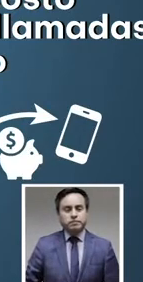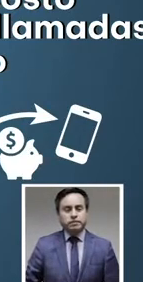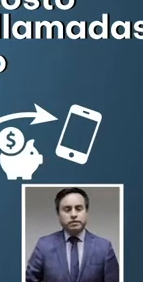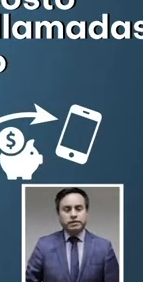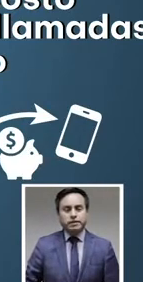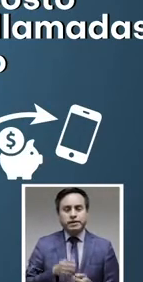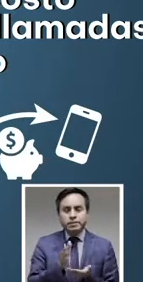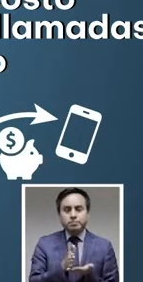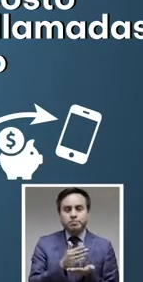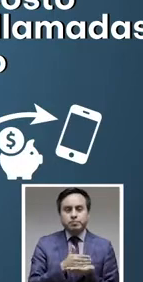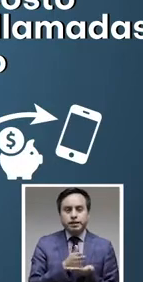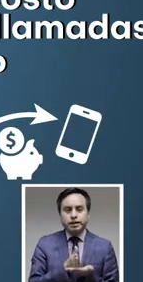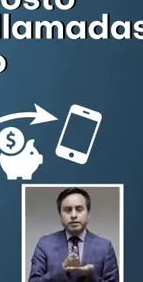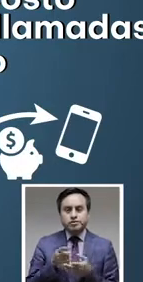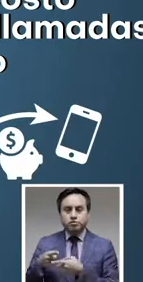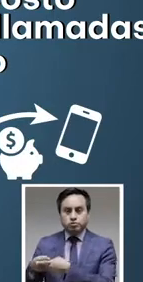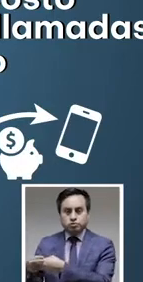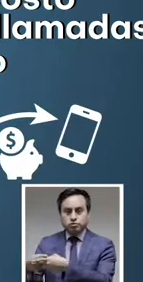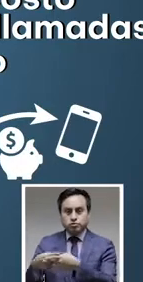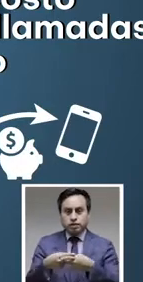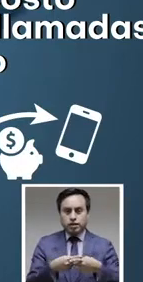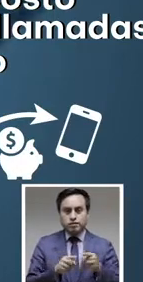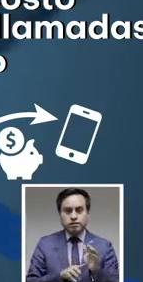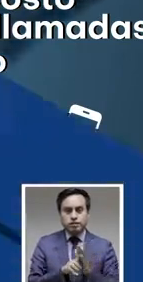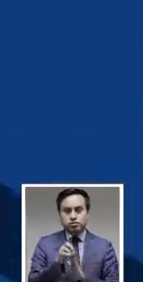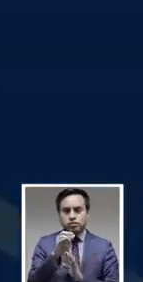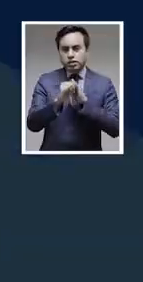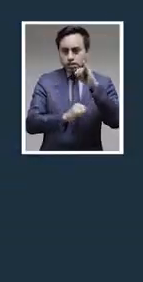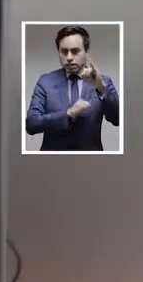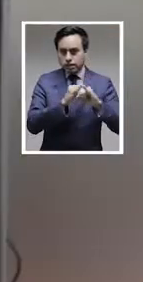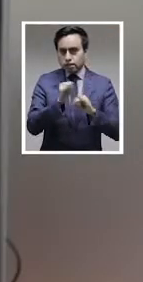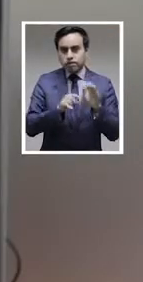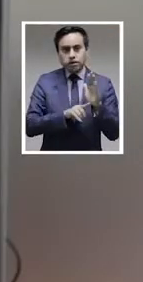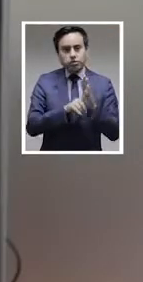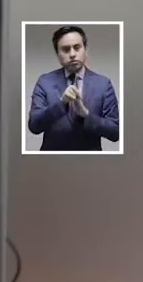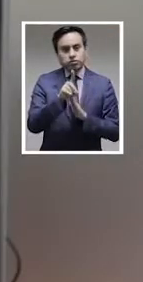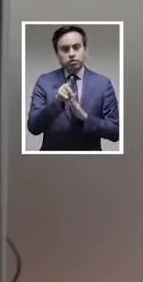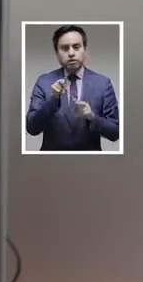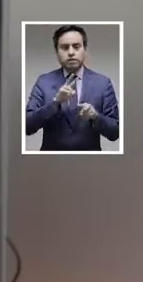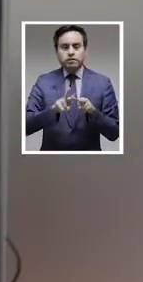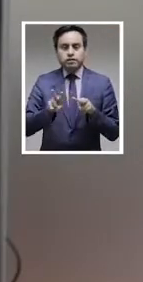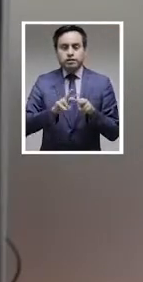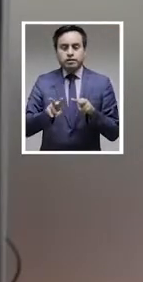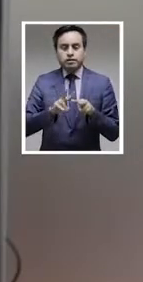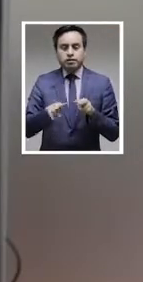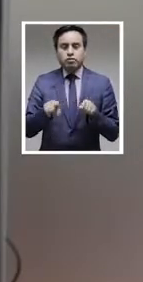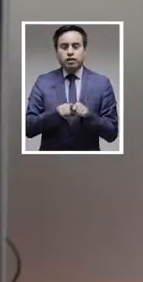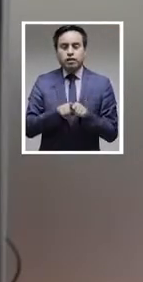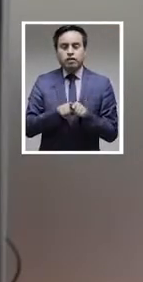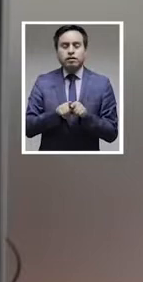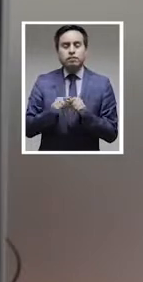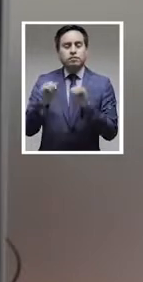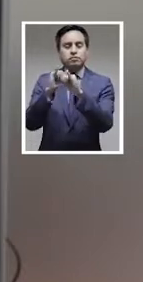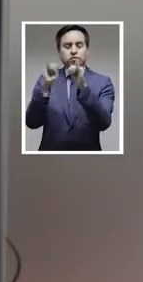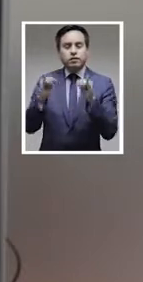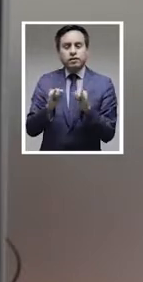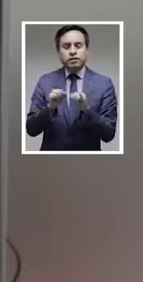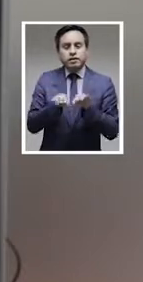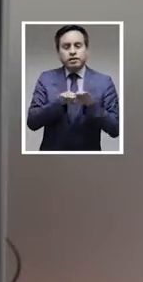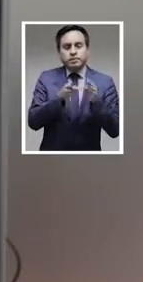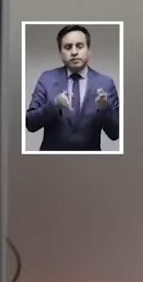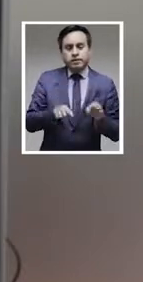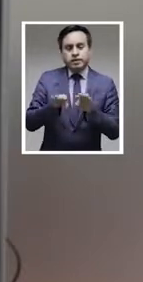El plan social de desarrollo digital se instaló en una modalidad de